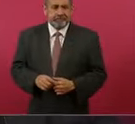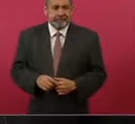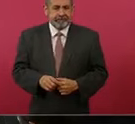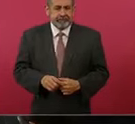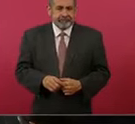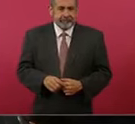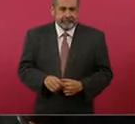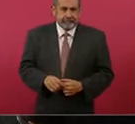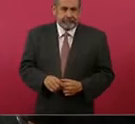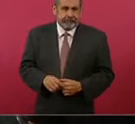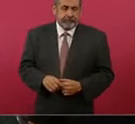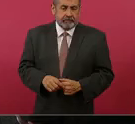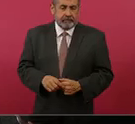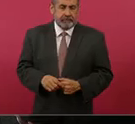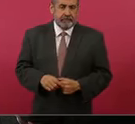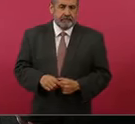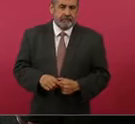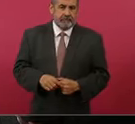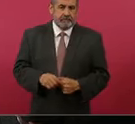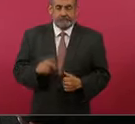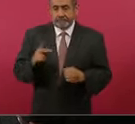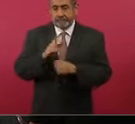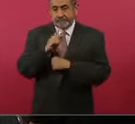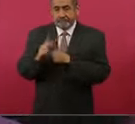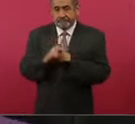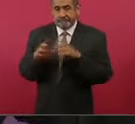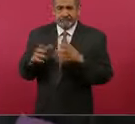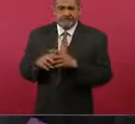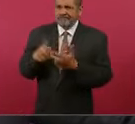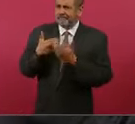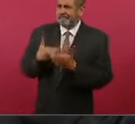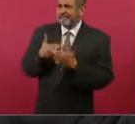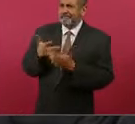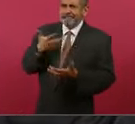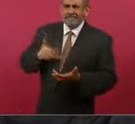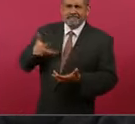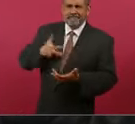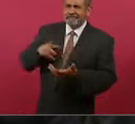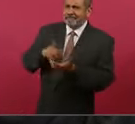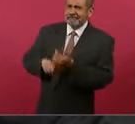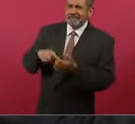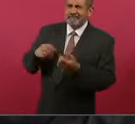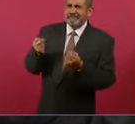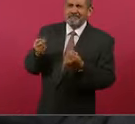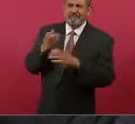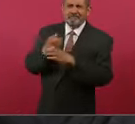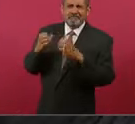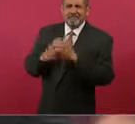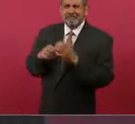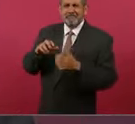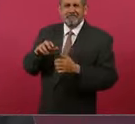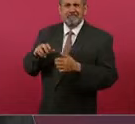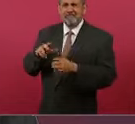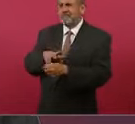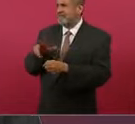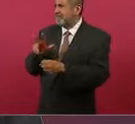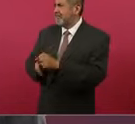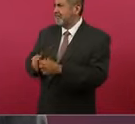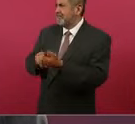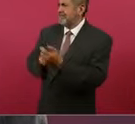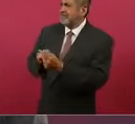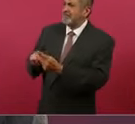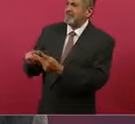Como es un país tan rico en recursos naturales